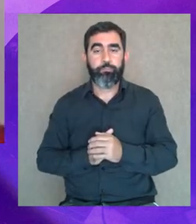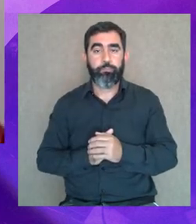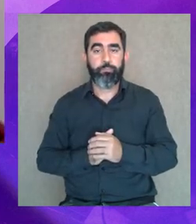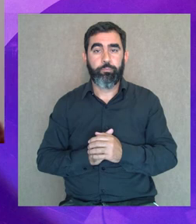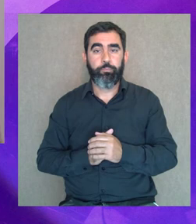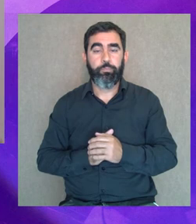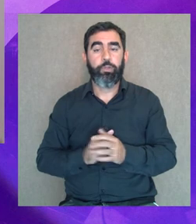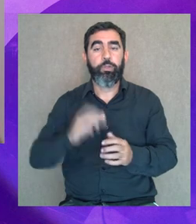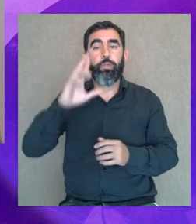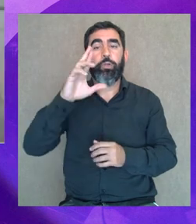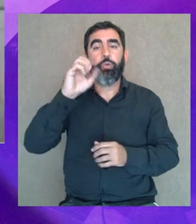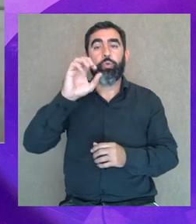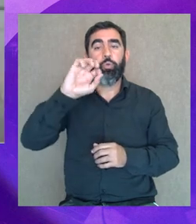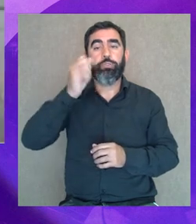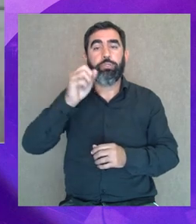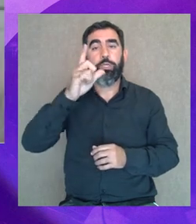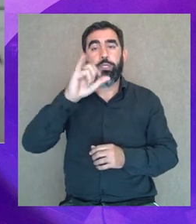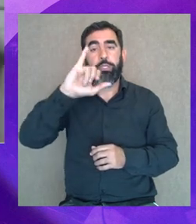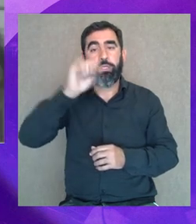gracias hambre rosalía